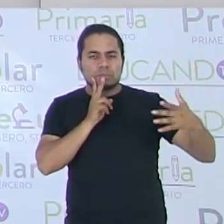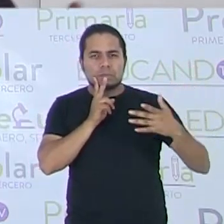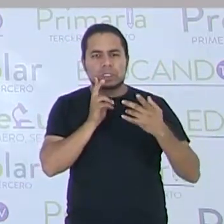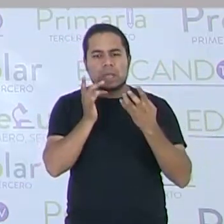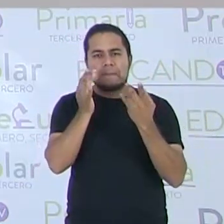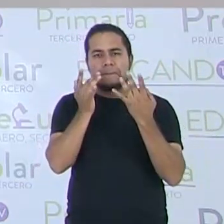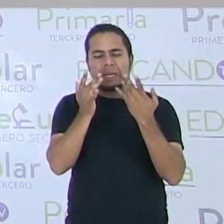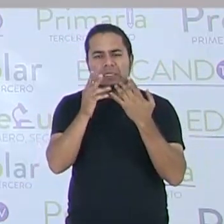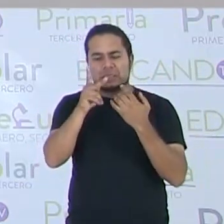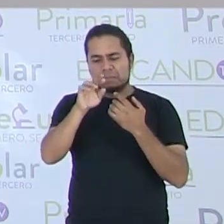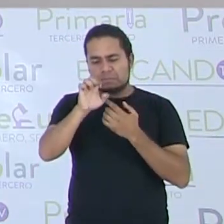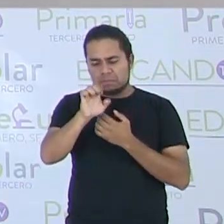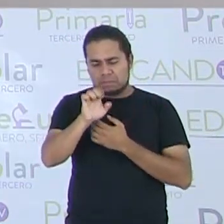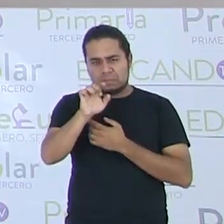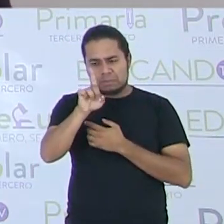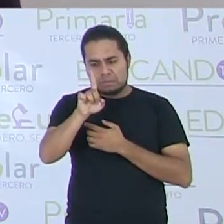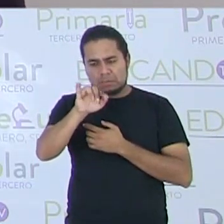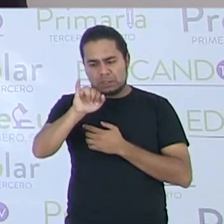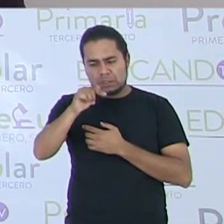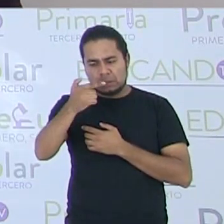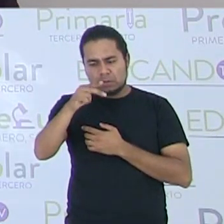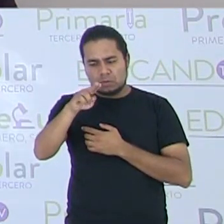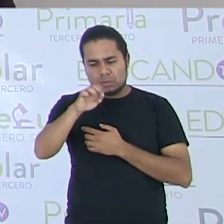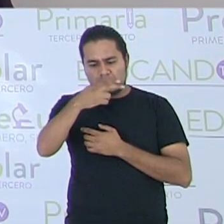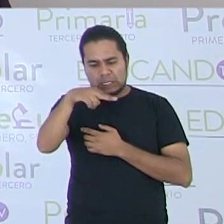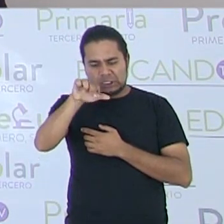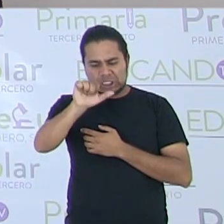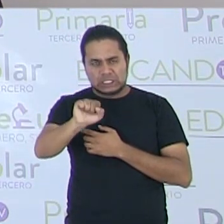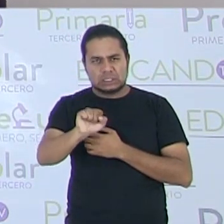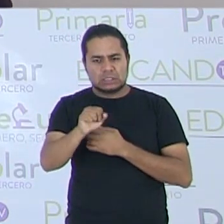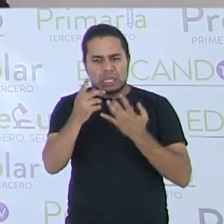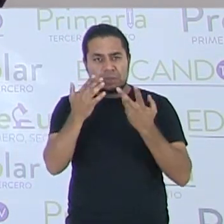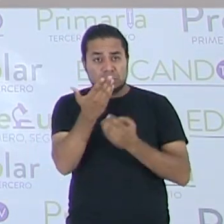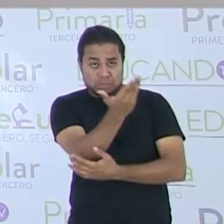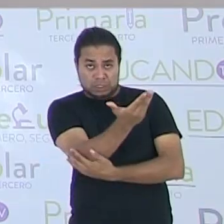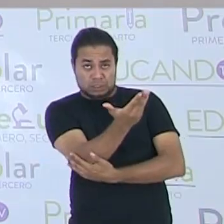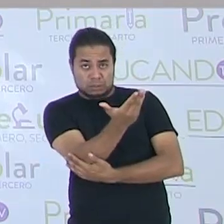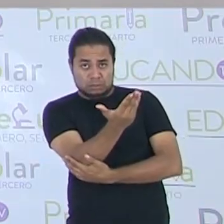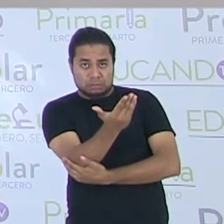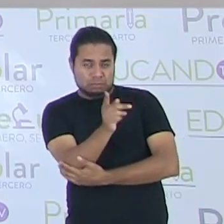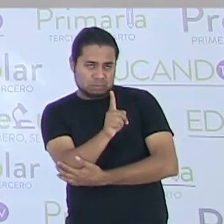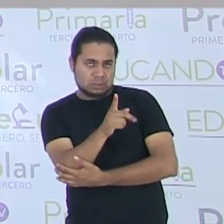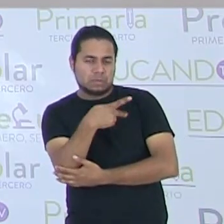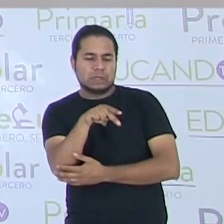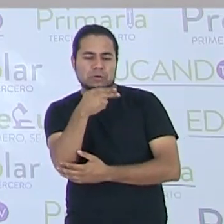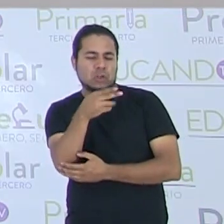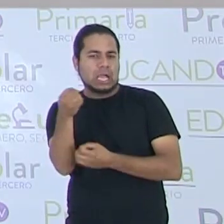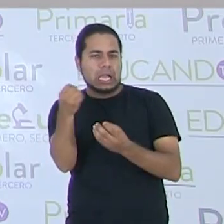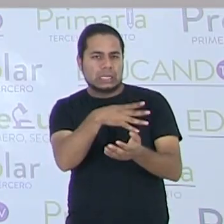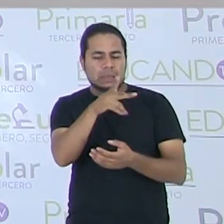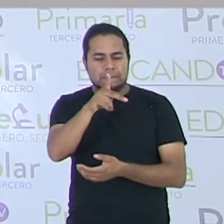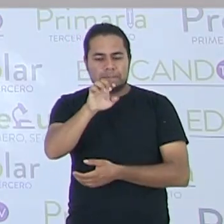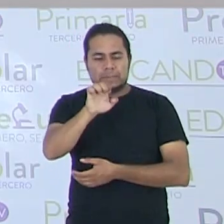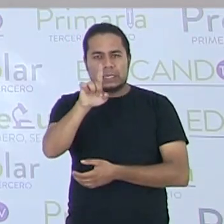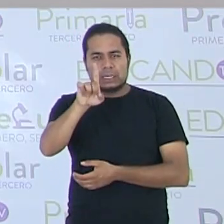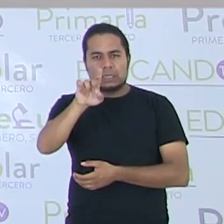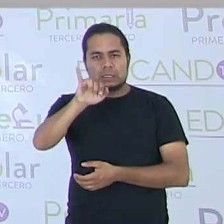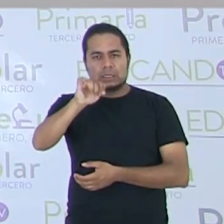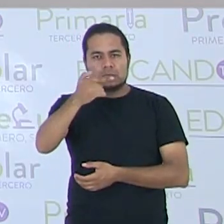Manitas pedigüeñas. Las manitas no piden, ¿sí? Pero les llaman pedigüeñas. Esto es un